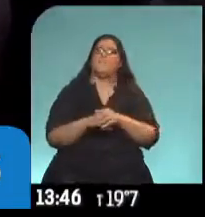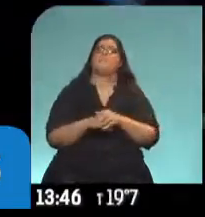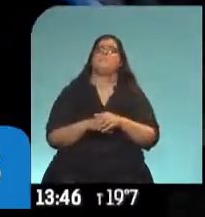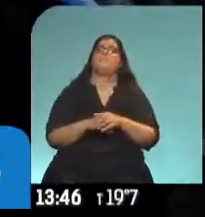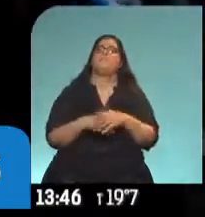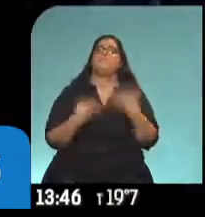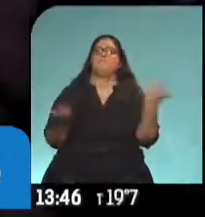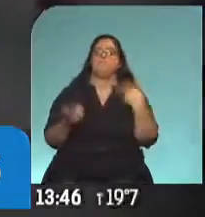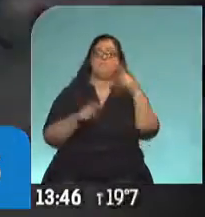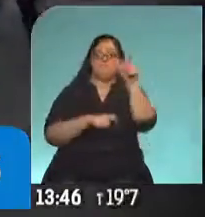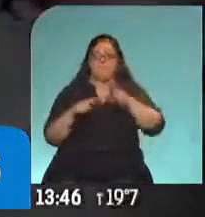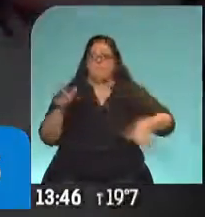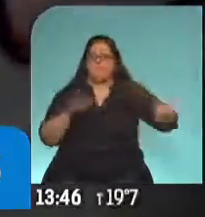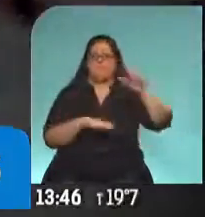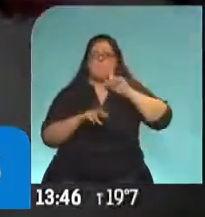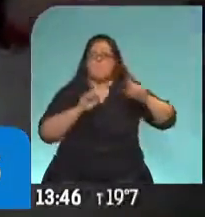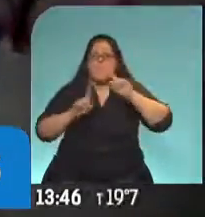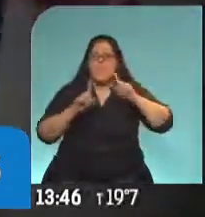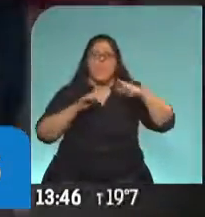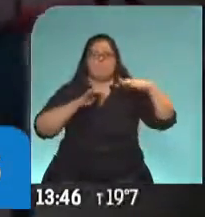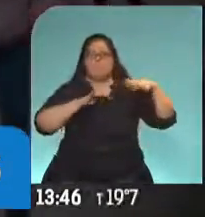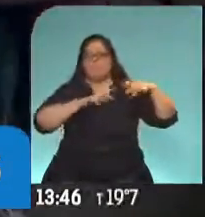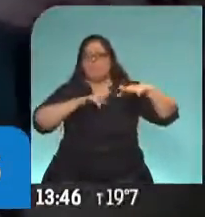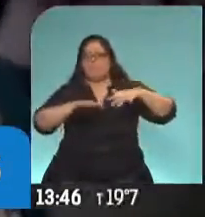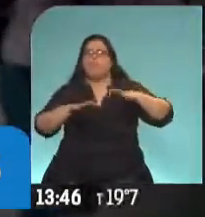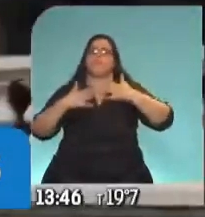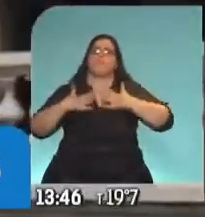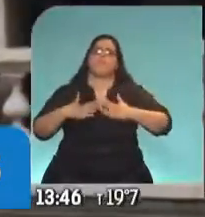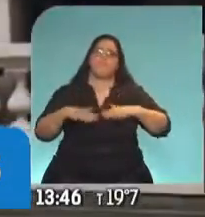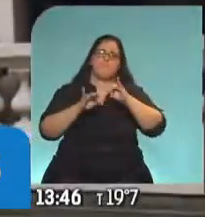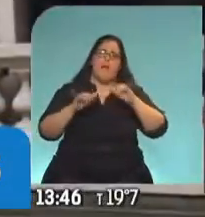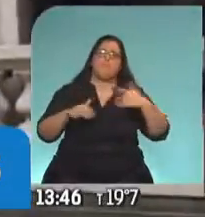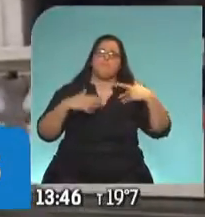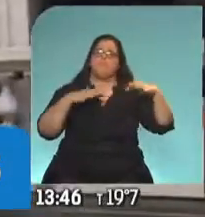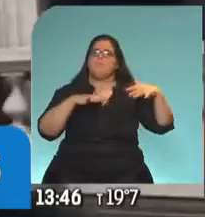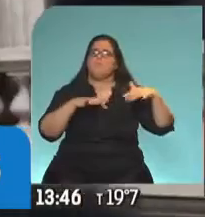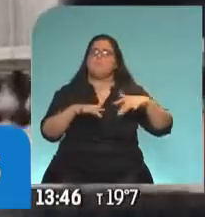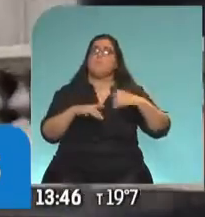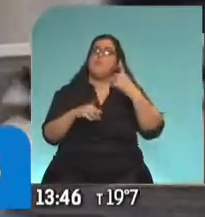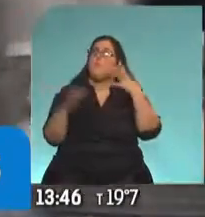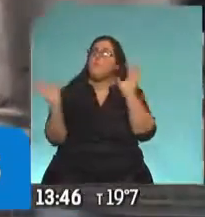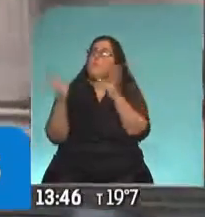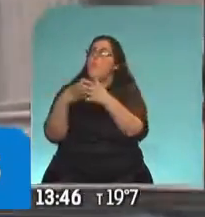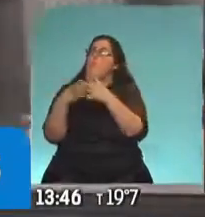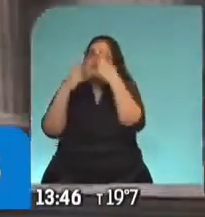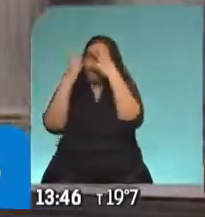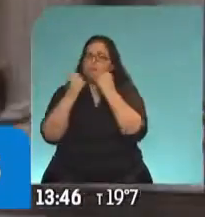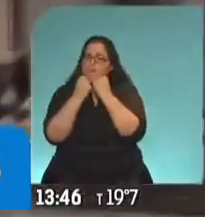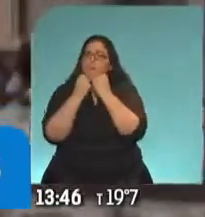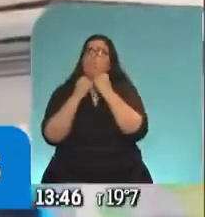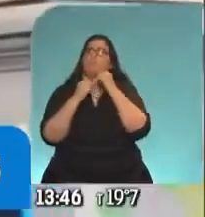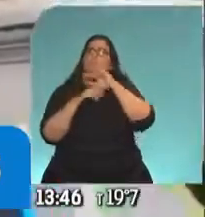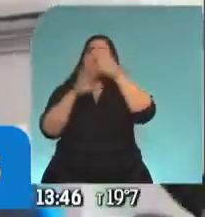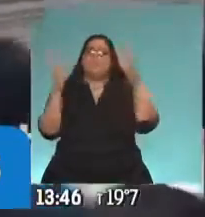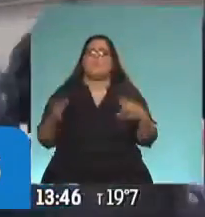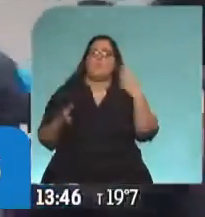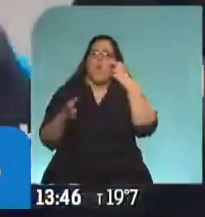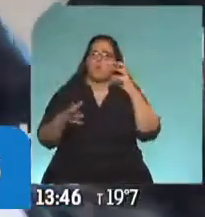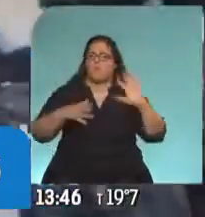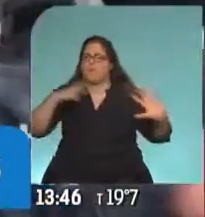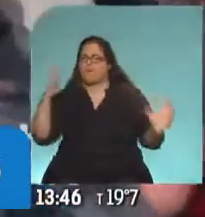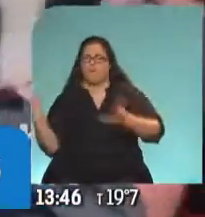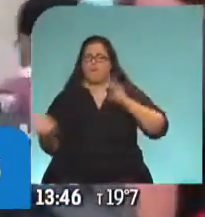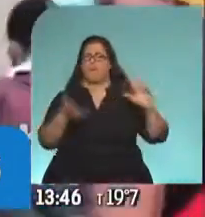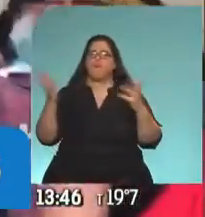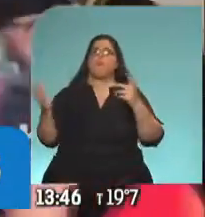a una lista imparable ellos son los verdaderos delincuentes que retrocedieron a nuestra guatemala tienen secuestrado para delinquir nuestro